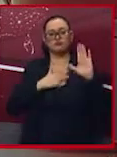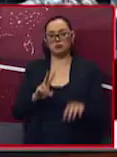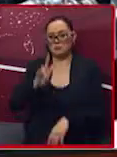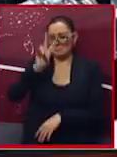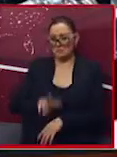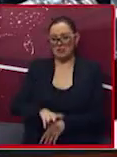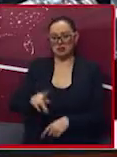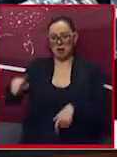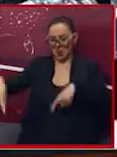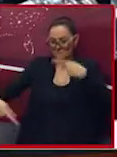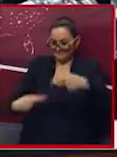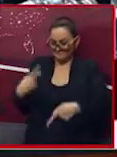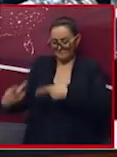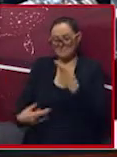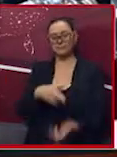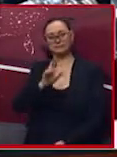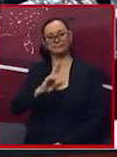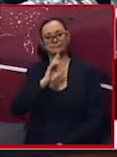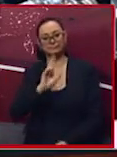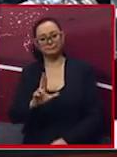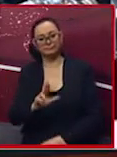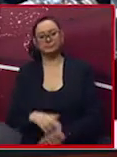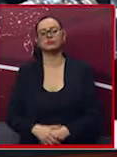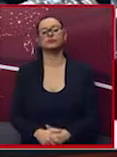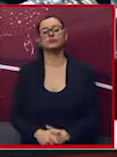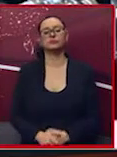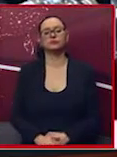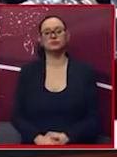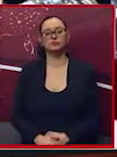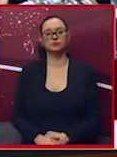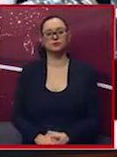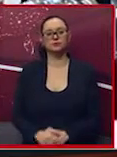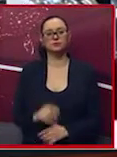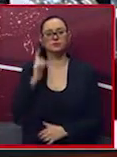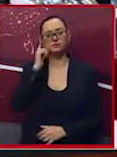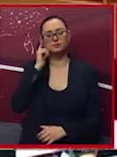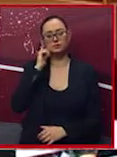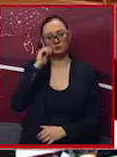los cuestionamientos de los legisladores.